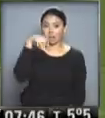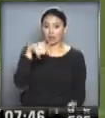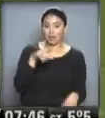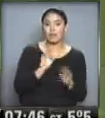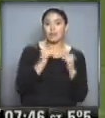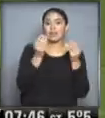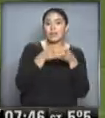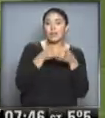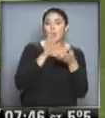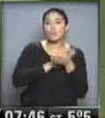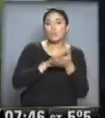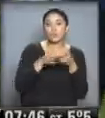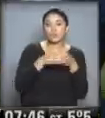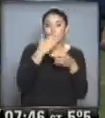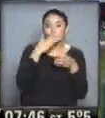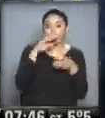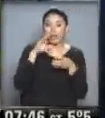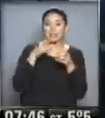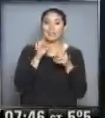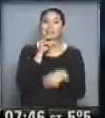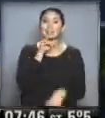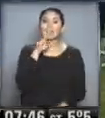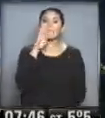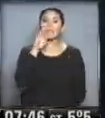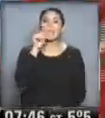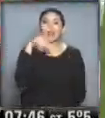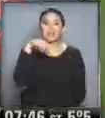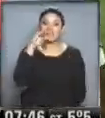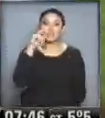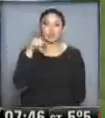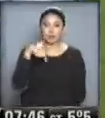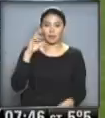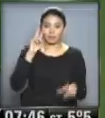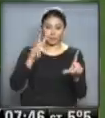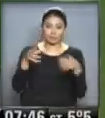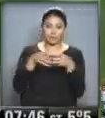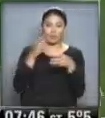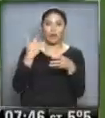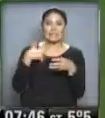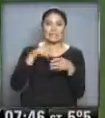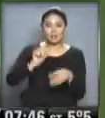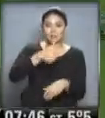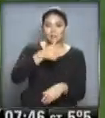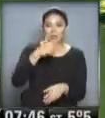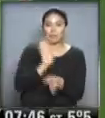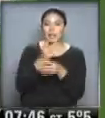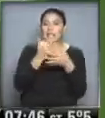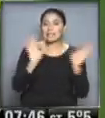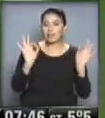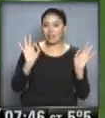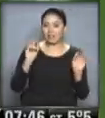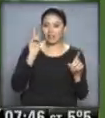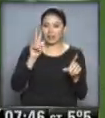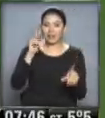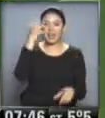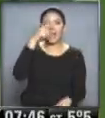nuevo Boca de Carlos Bianchi. La victoria de Argentinos, que tuvo sabor a salvación, Pablo Hernández,